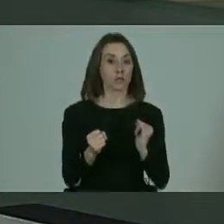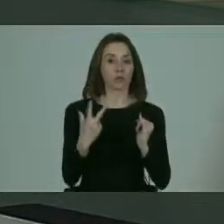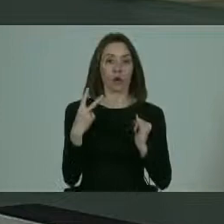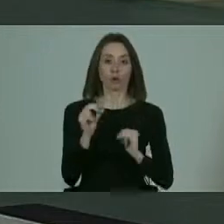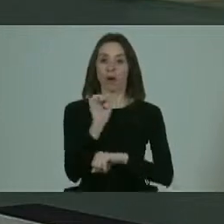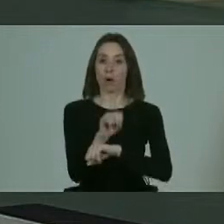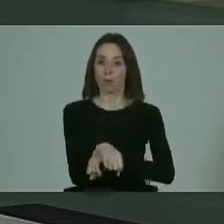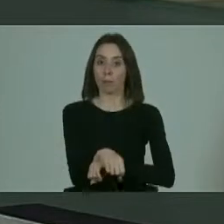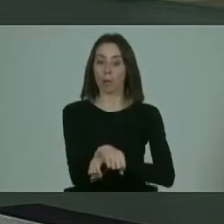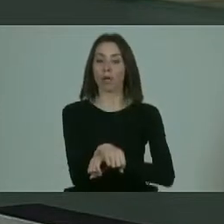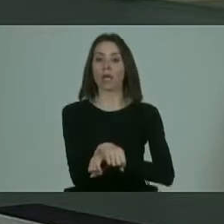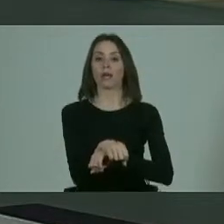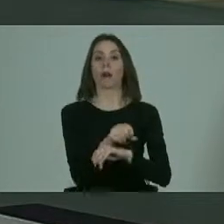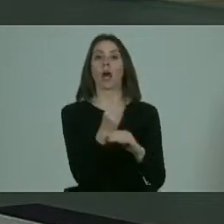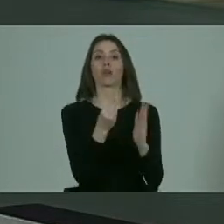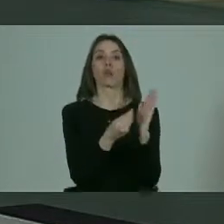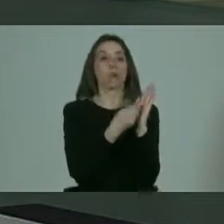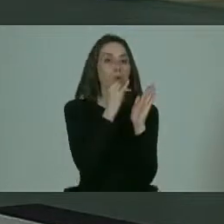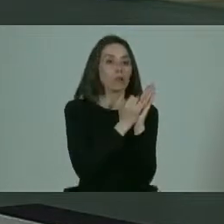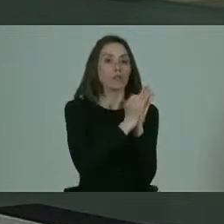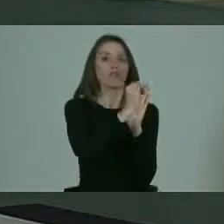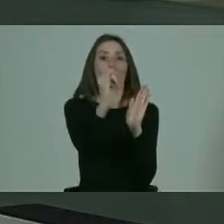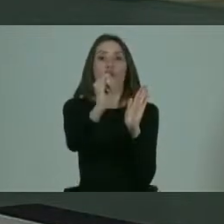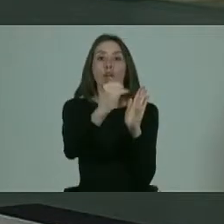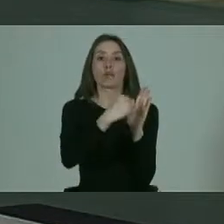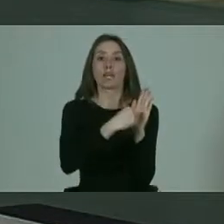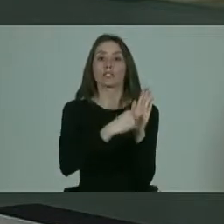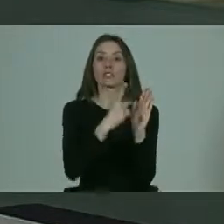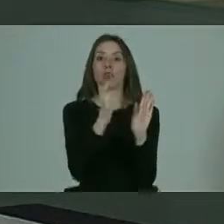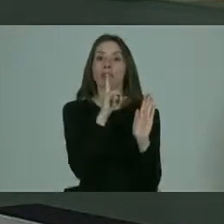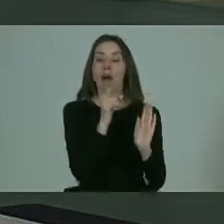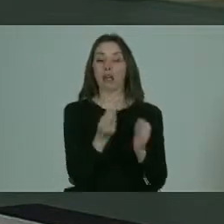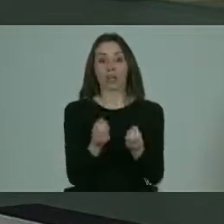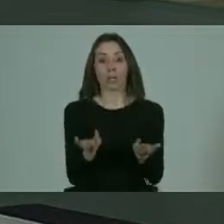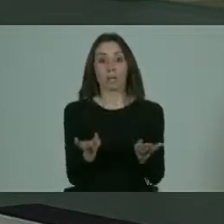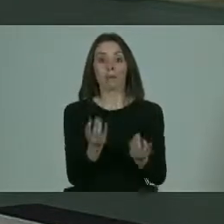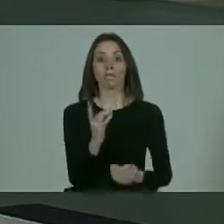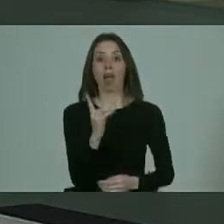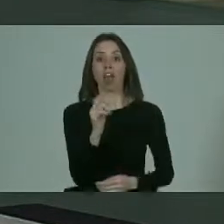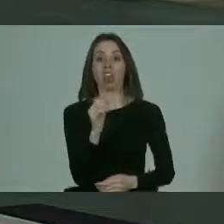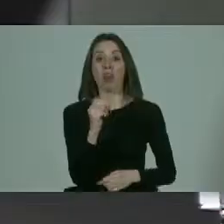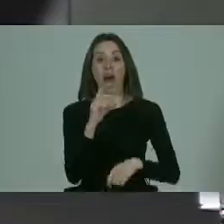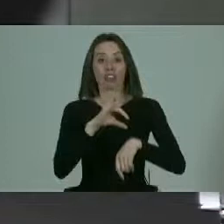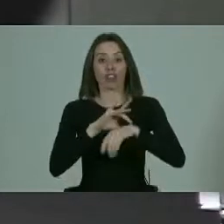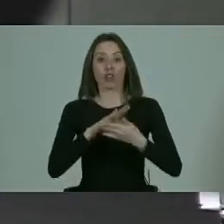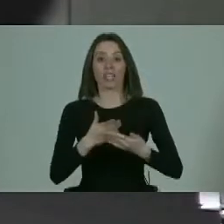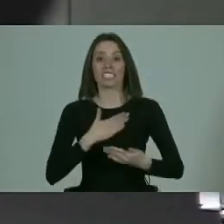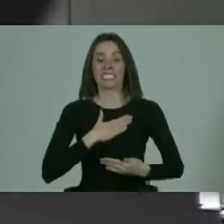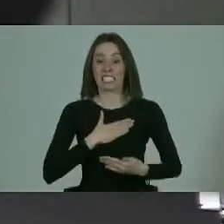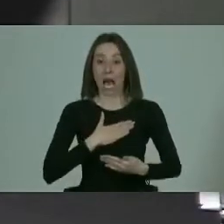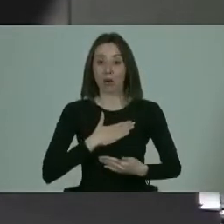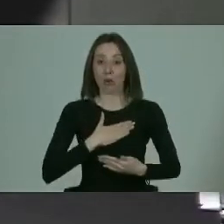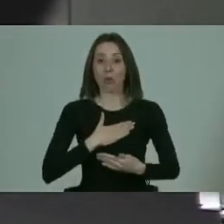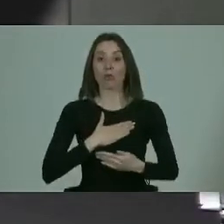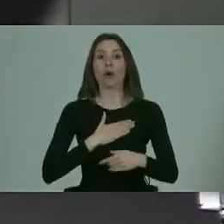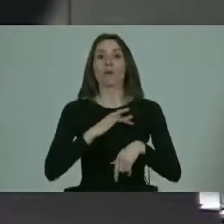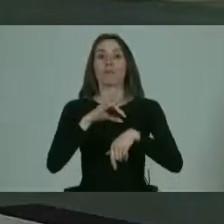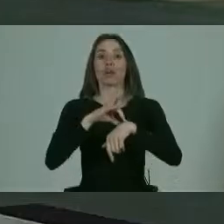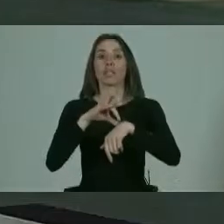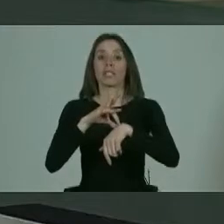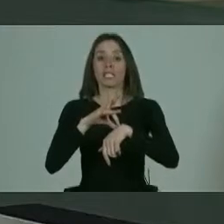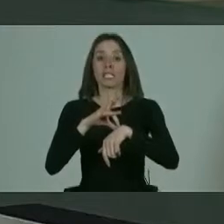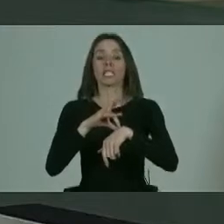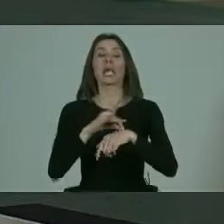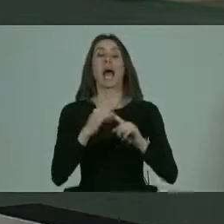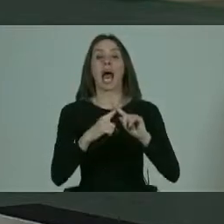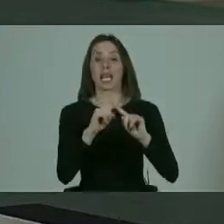ser tratados de estos datos pero qué ocurre que los datos de salud con finalidad asistencial se exige el